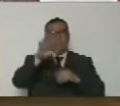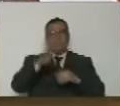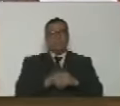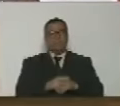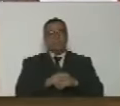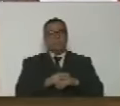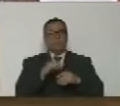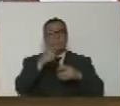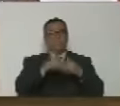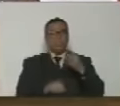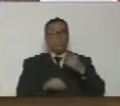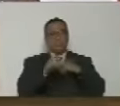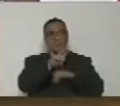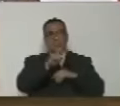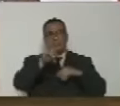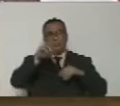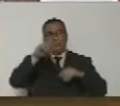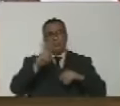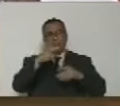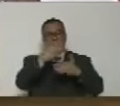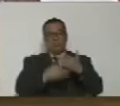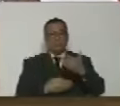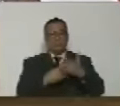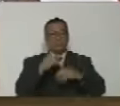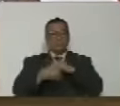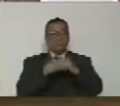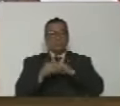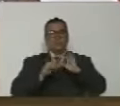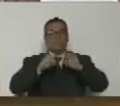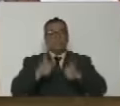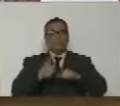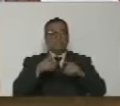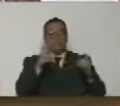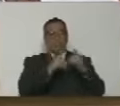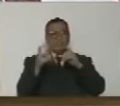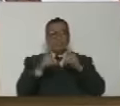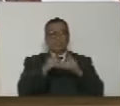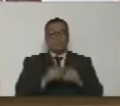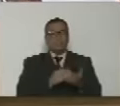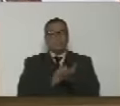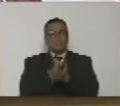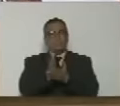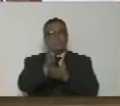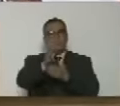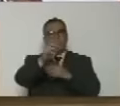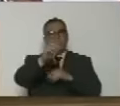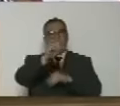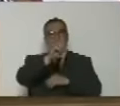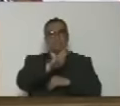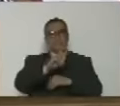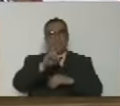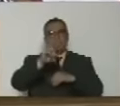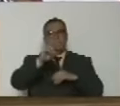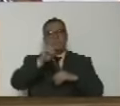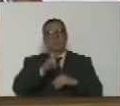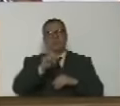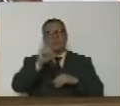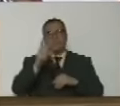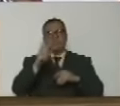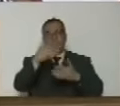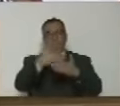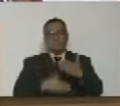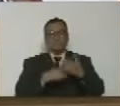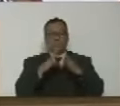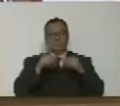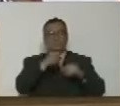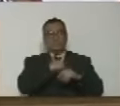se aprobó hasta el vigésimo del informe. Correspondería iniciar la discusión para dar continuación en el vigésimo primero del precitado informe.